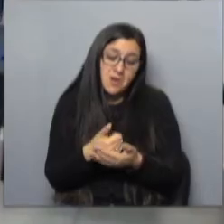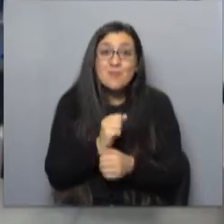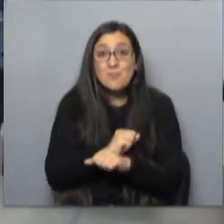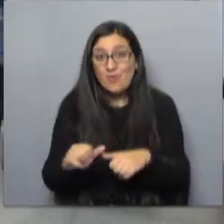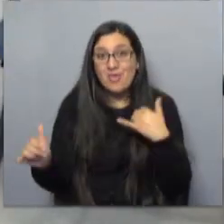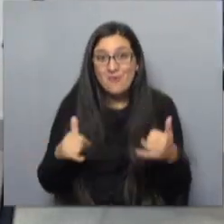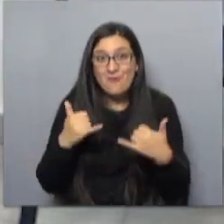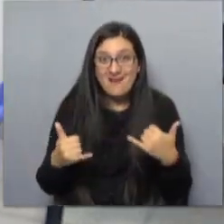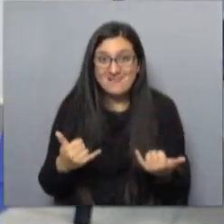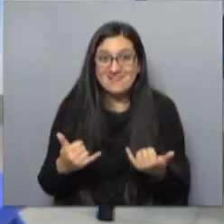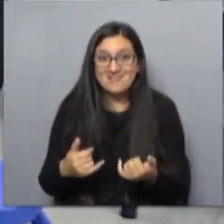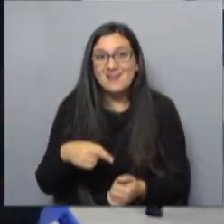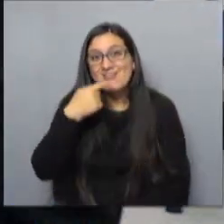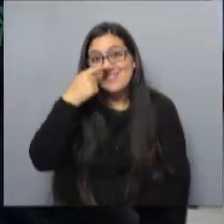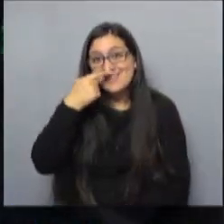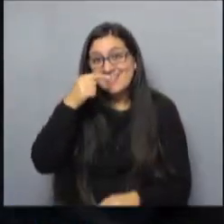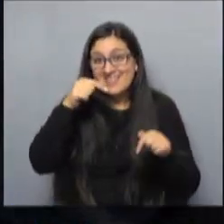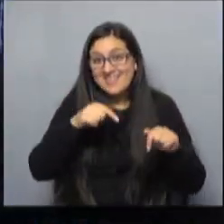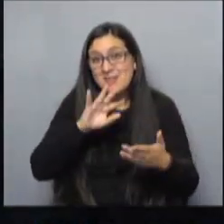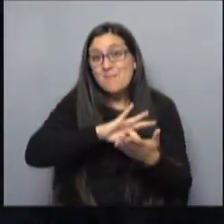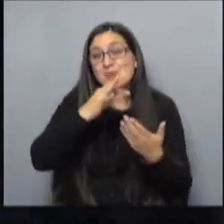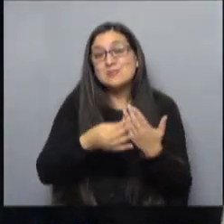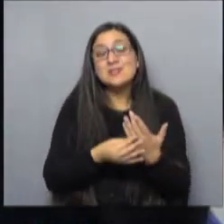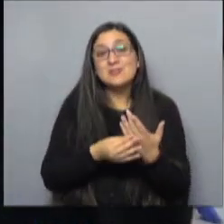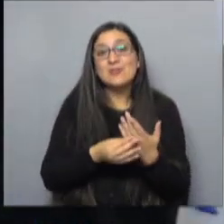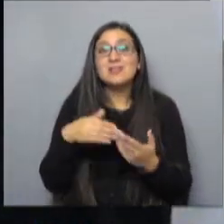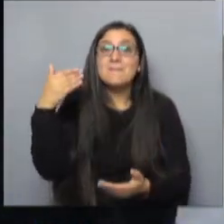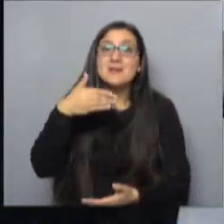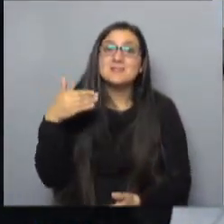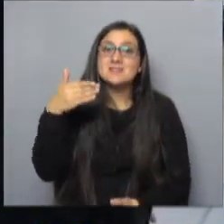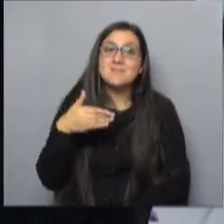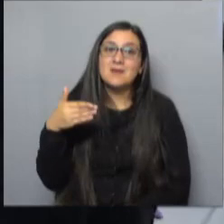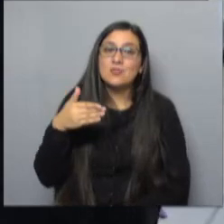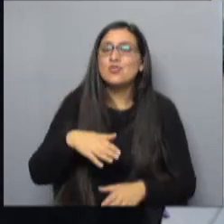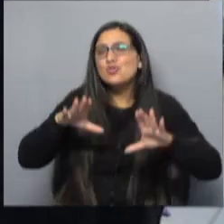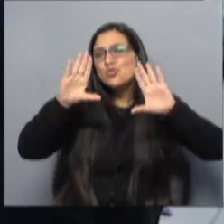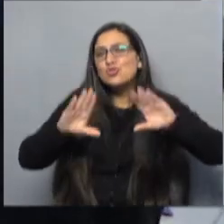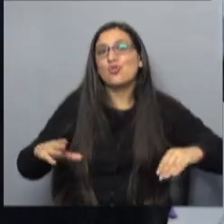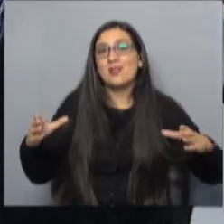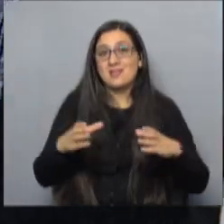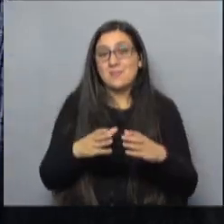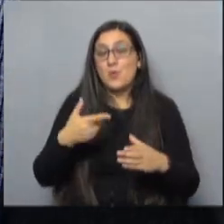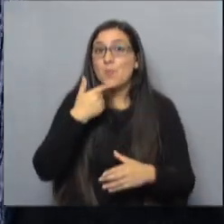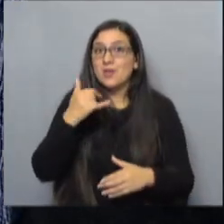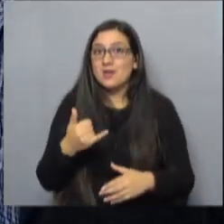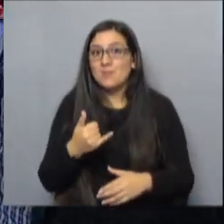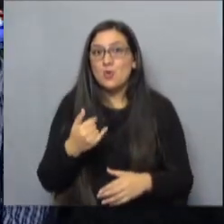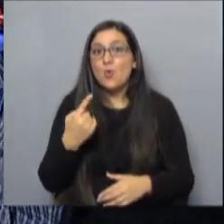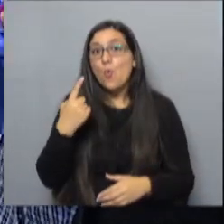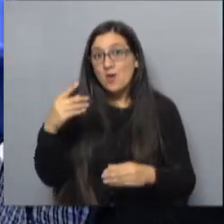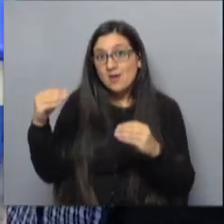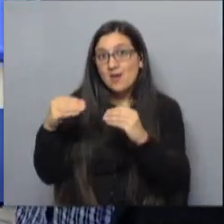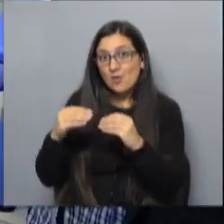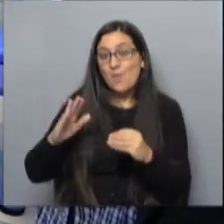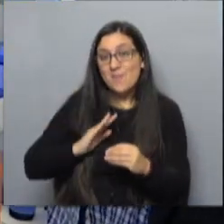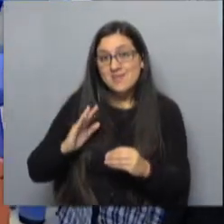Lo interesante de esto, Tania, tú nos comentabas además que están participando todo el equipo y, por ejemplo, una de las compañeras